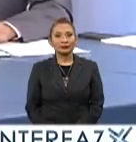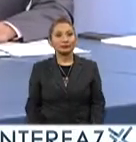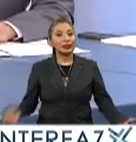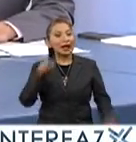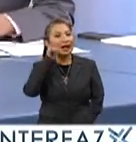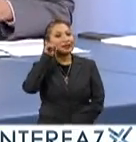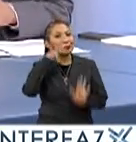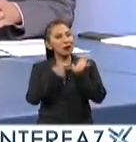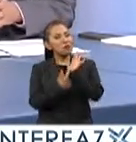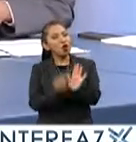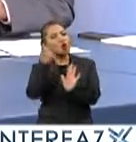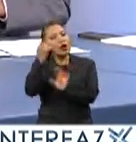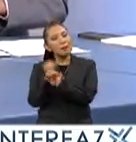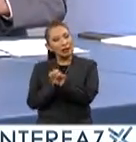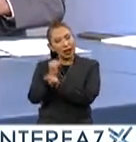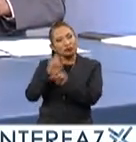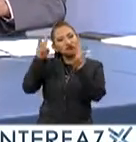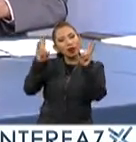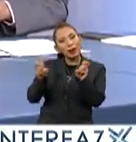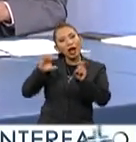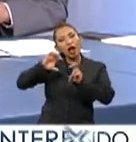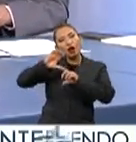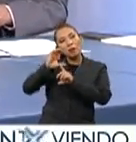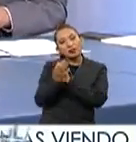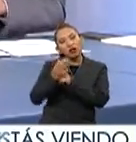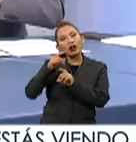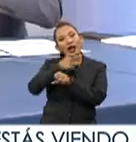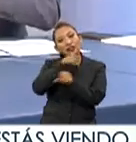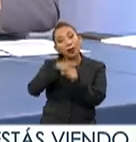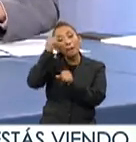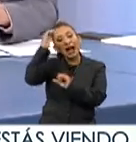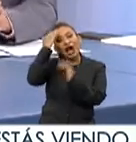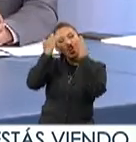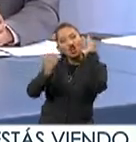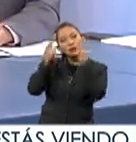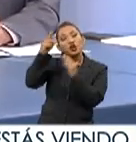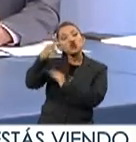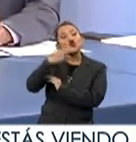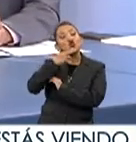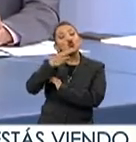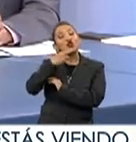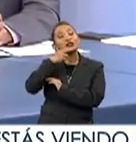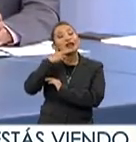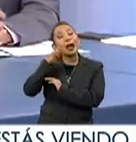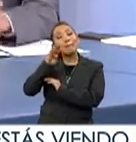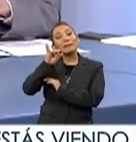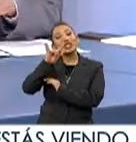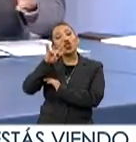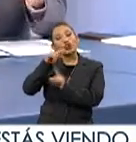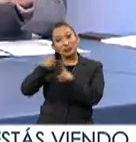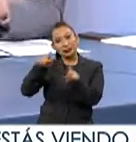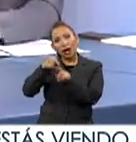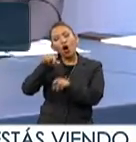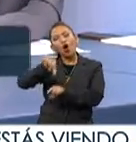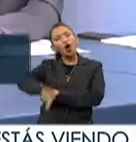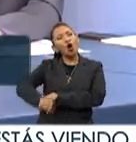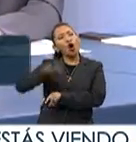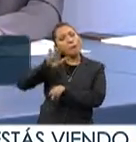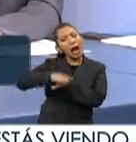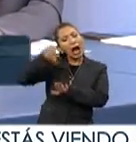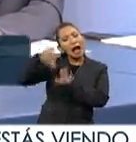Y ayer le presentamos un reportaje sobre la Comisión Nacional para el Conocimiento y Uso de la Biodiversidad. Hoy vamos a